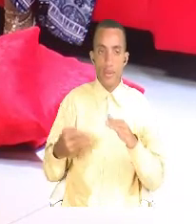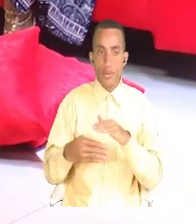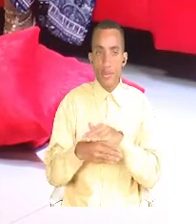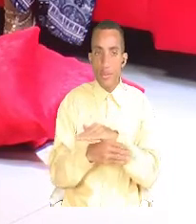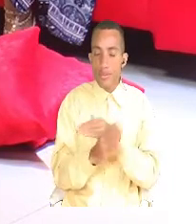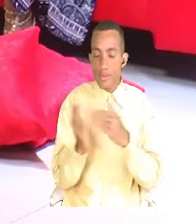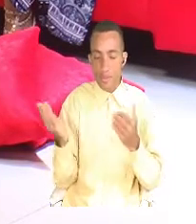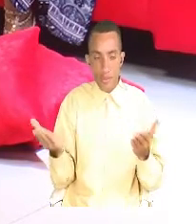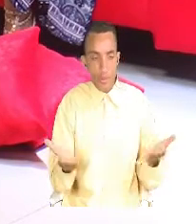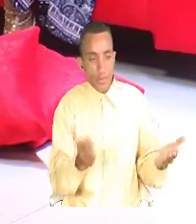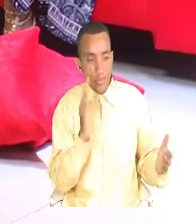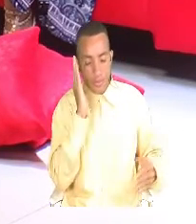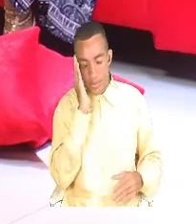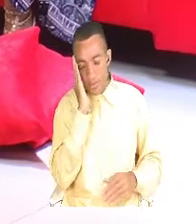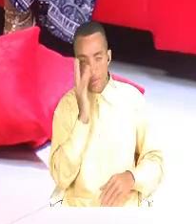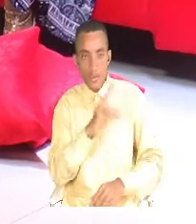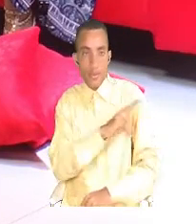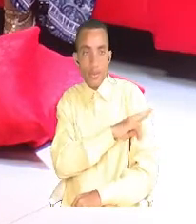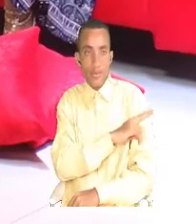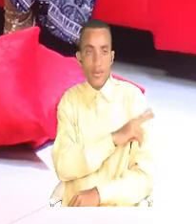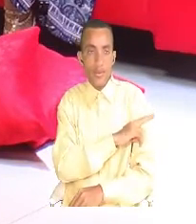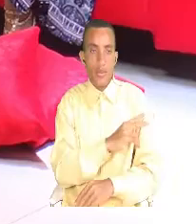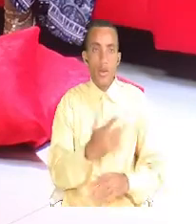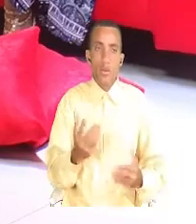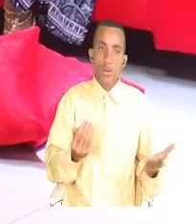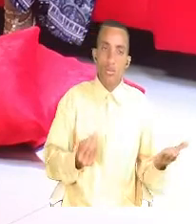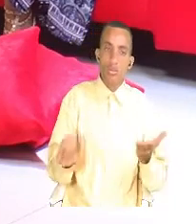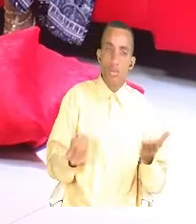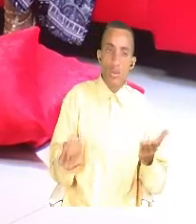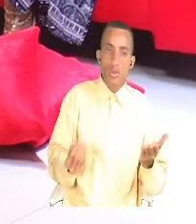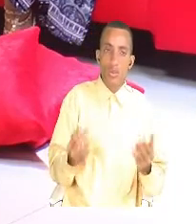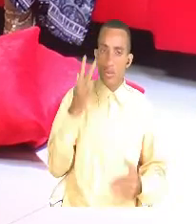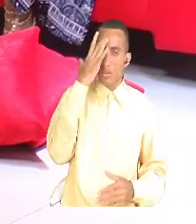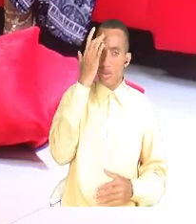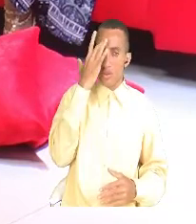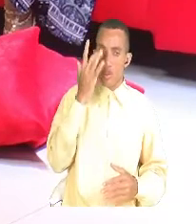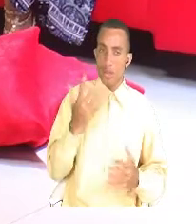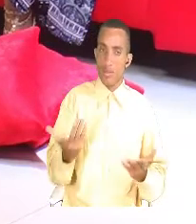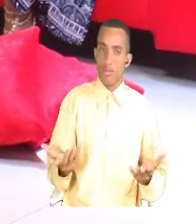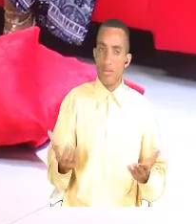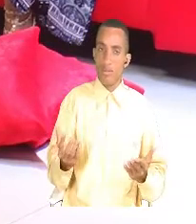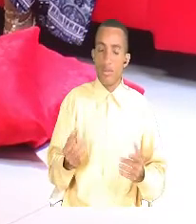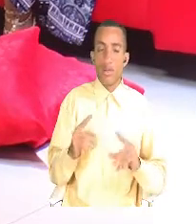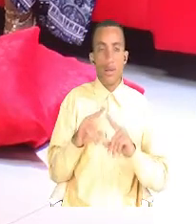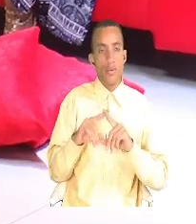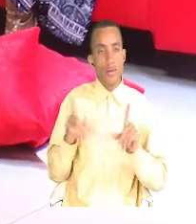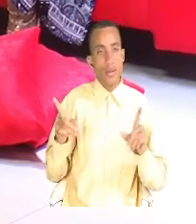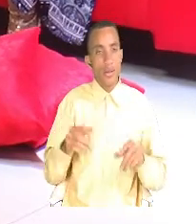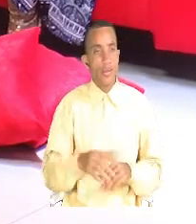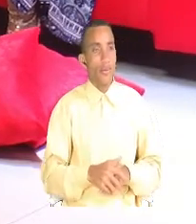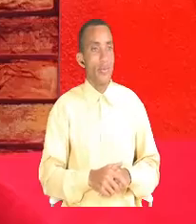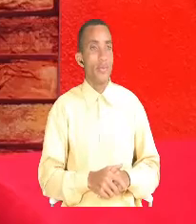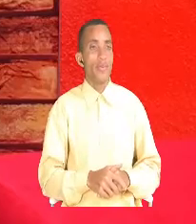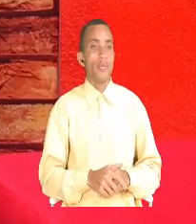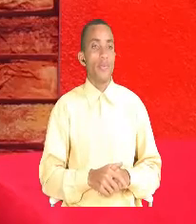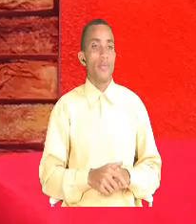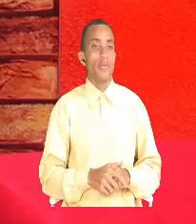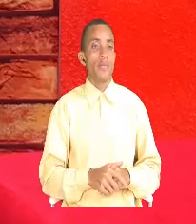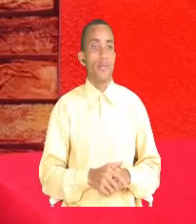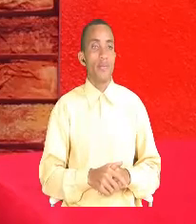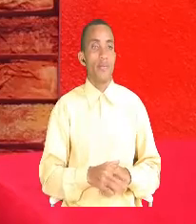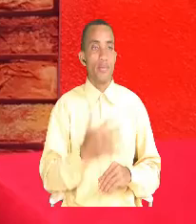Milenio. Háblenos un poquito acerca de los servicios y por qué tenemos este componente diferente. Bueno, pues la